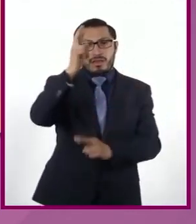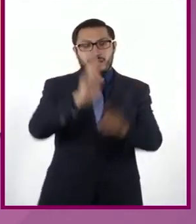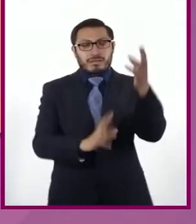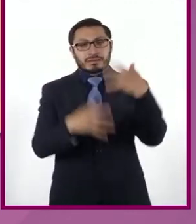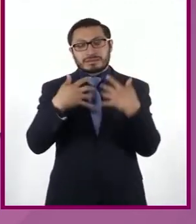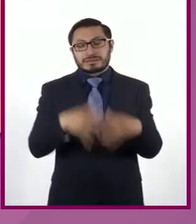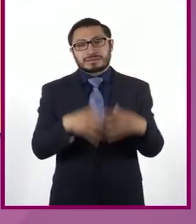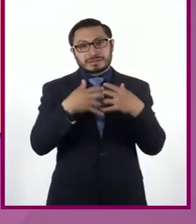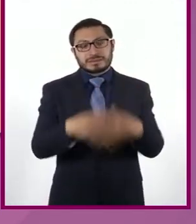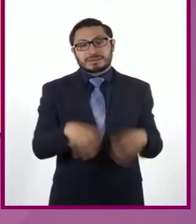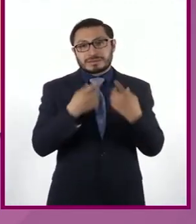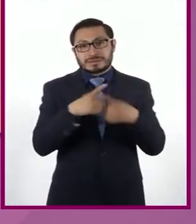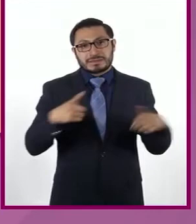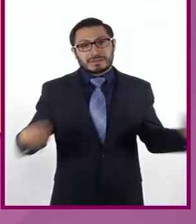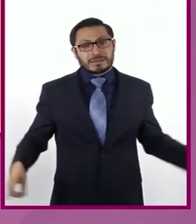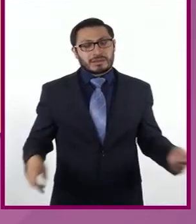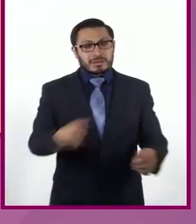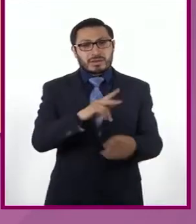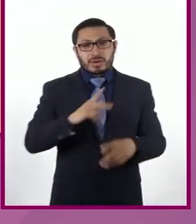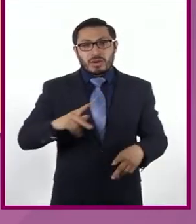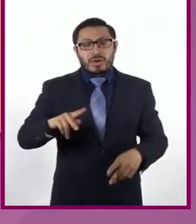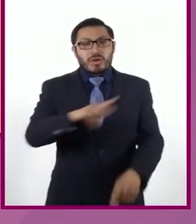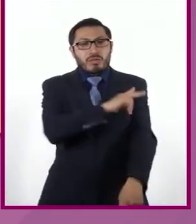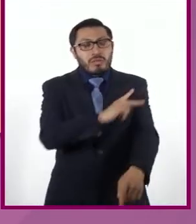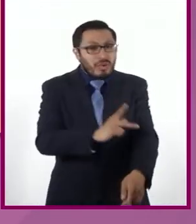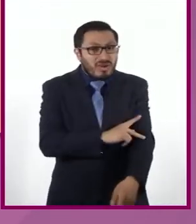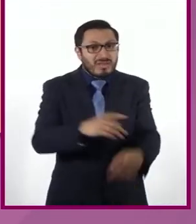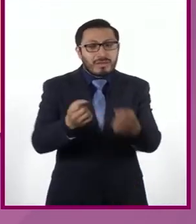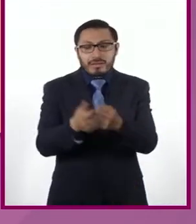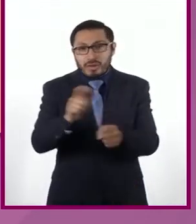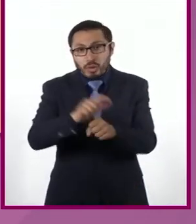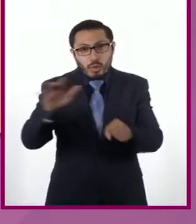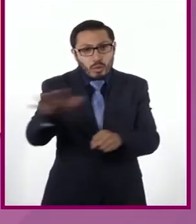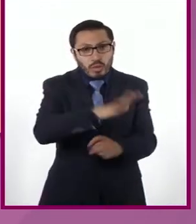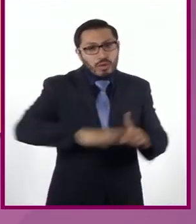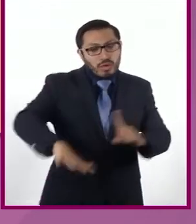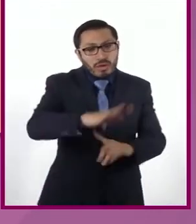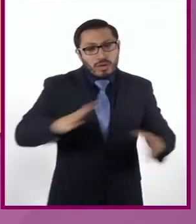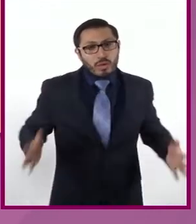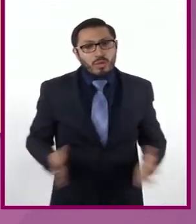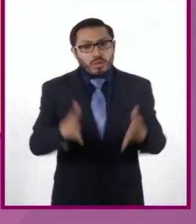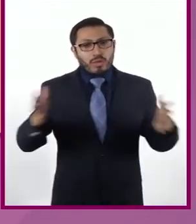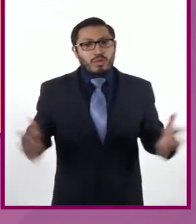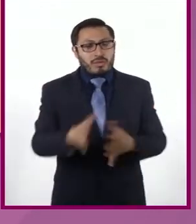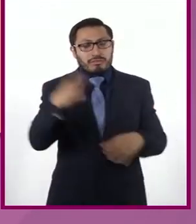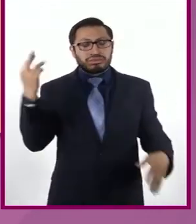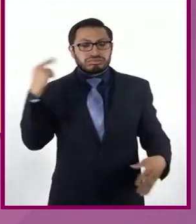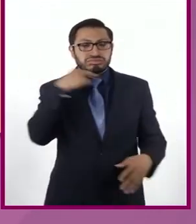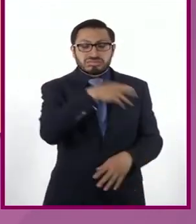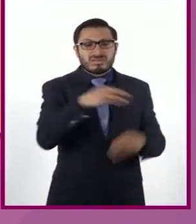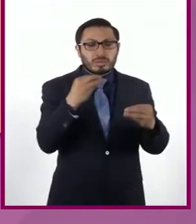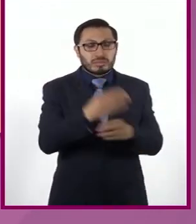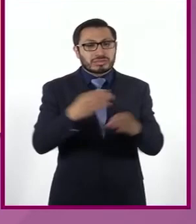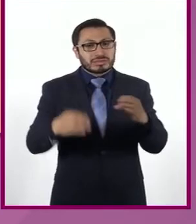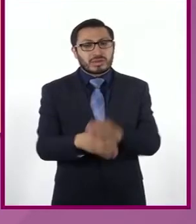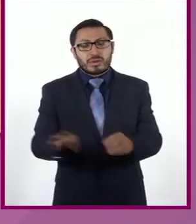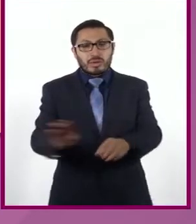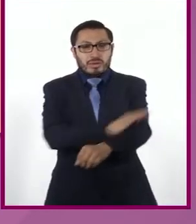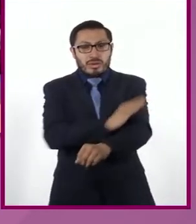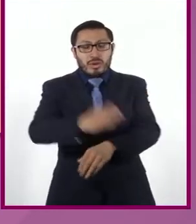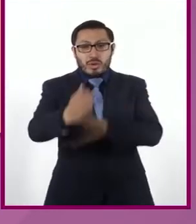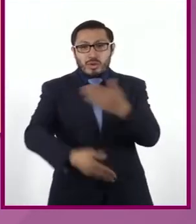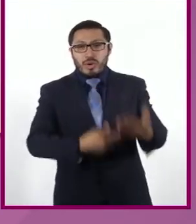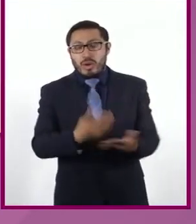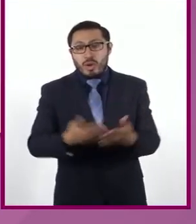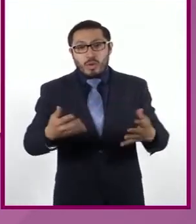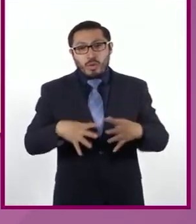desarrolló el poder productivo de las sociedades e impulsó una constante, rápida e ilimitada multiplicación de bienes y servicios.